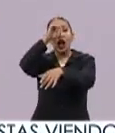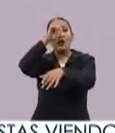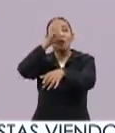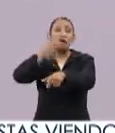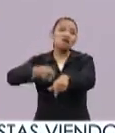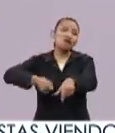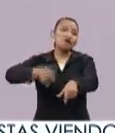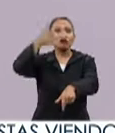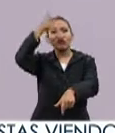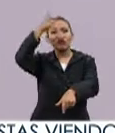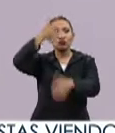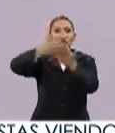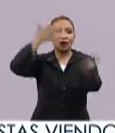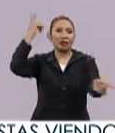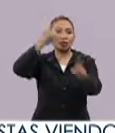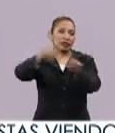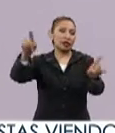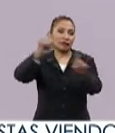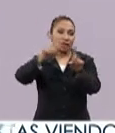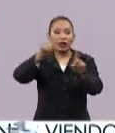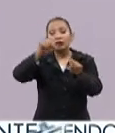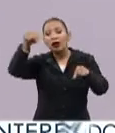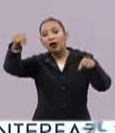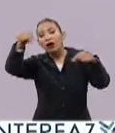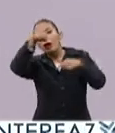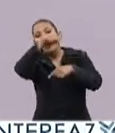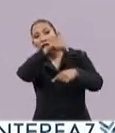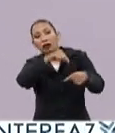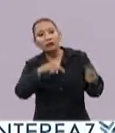la Luna en sus diferentes